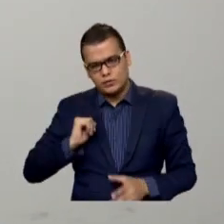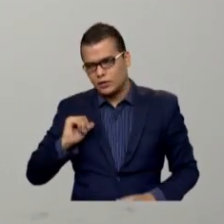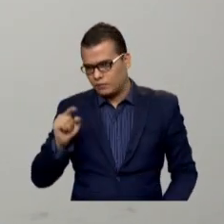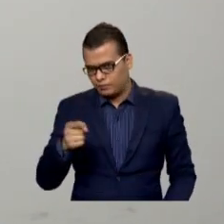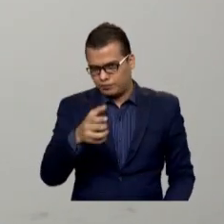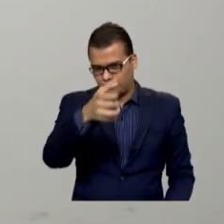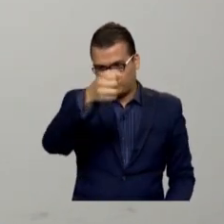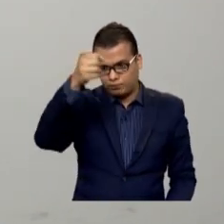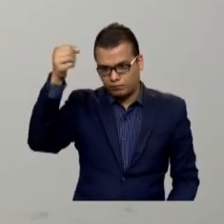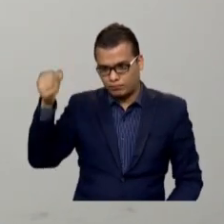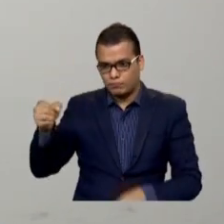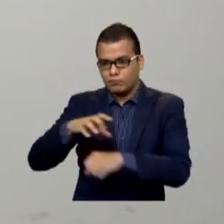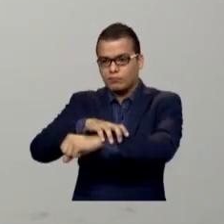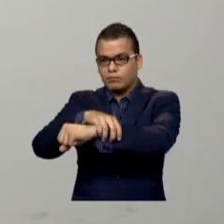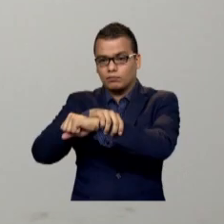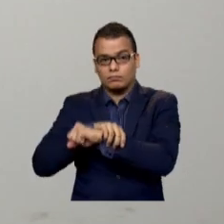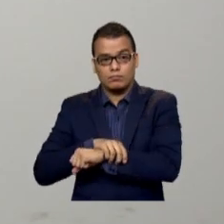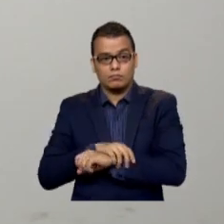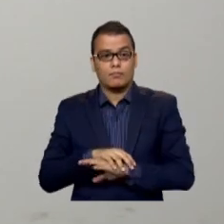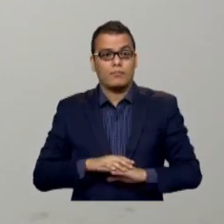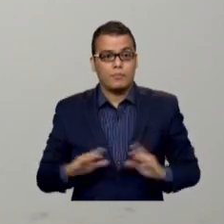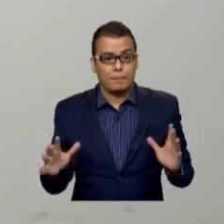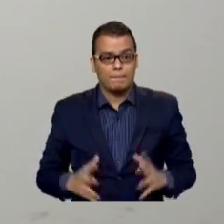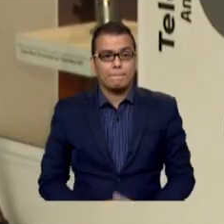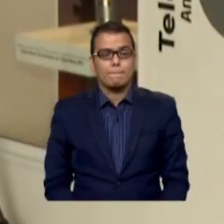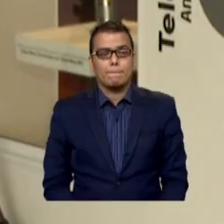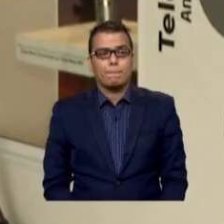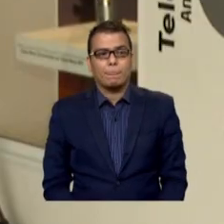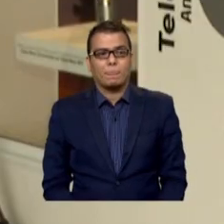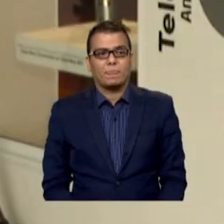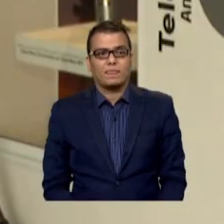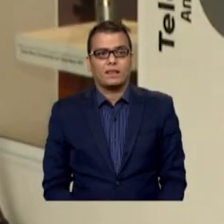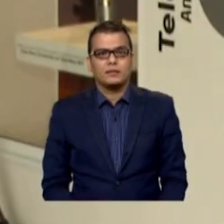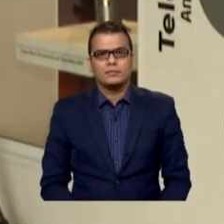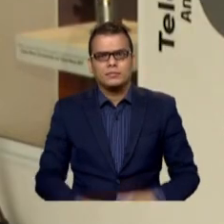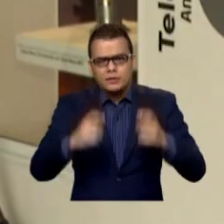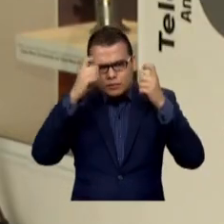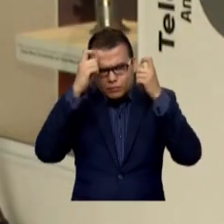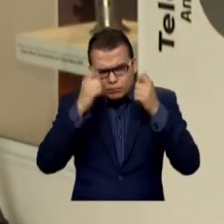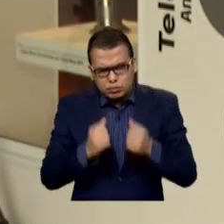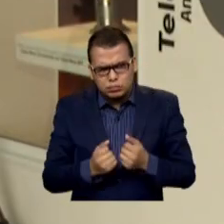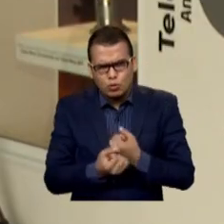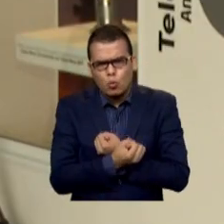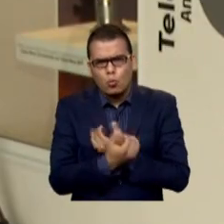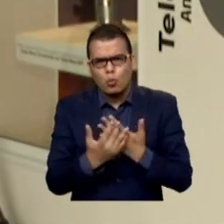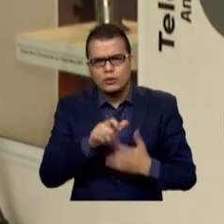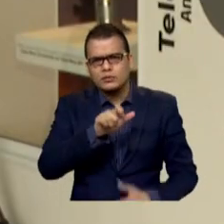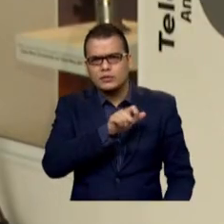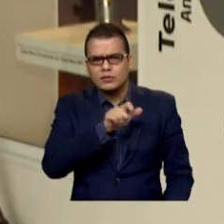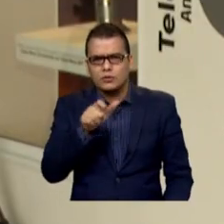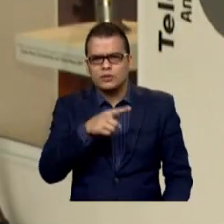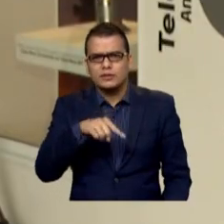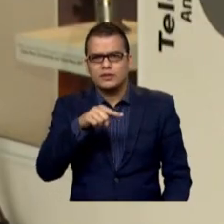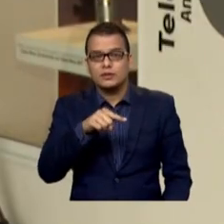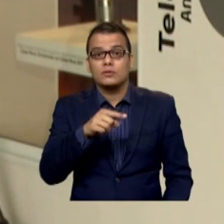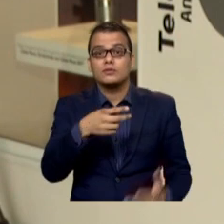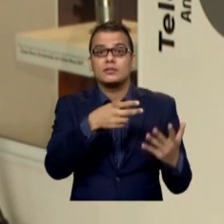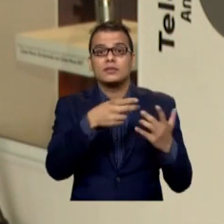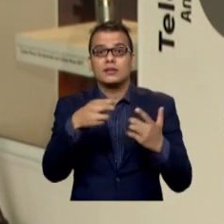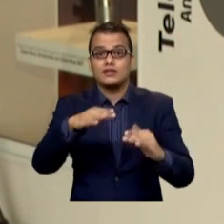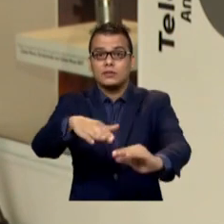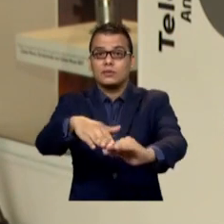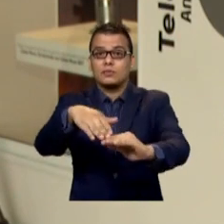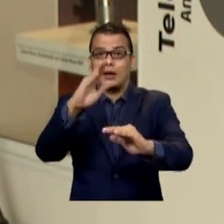y fueron llevados a las estaciones de policía quienes estaban incumpliendo con la medida. La cifra hoy en Cali supera los 700 casos y con